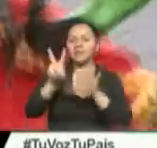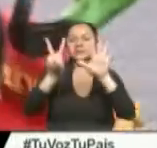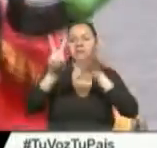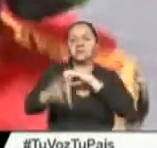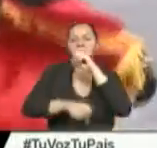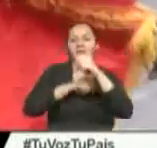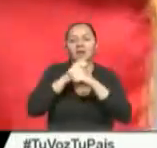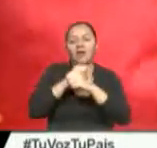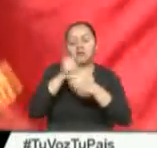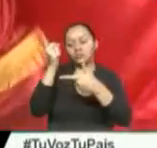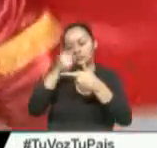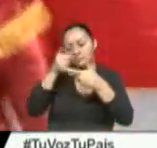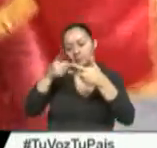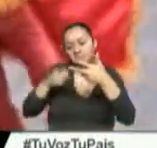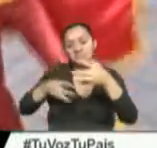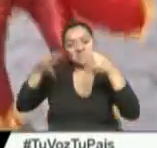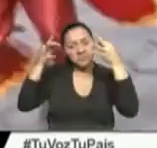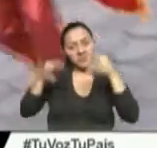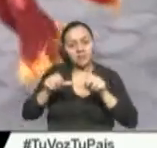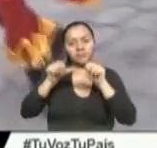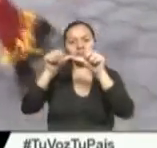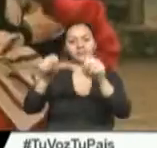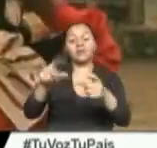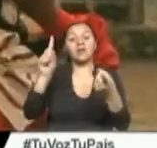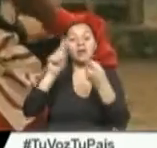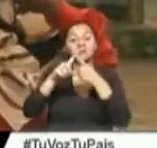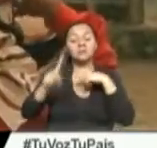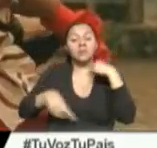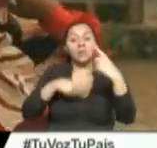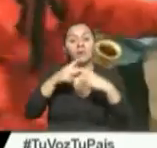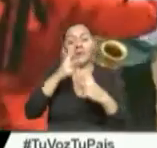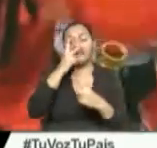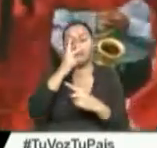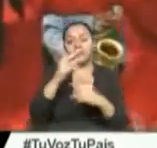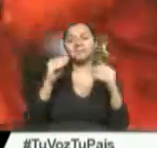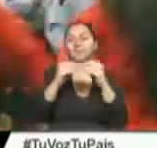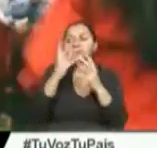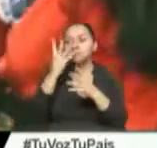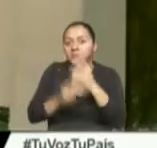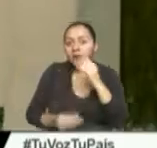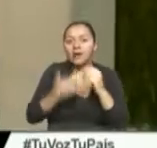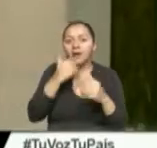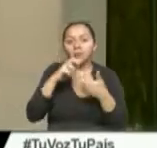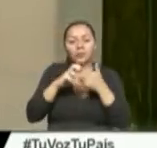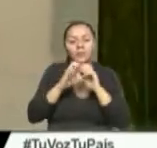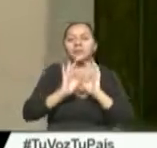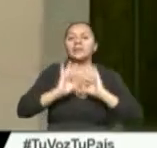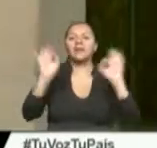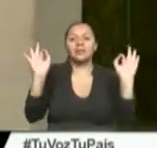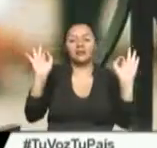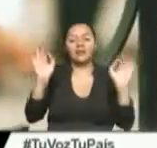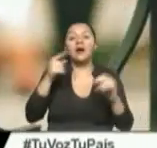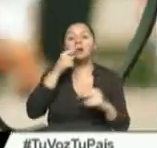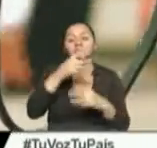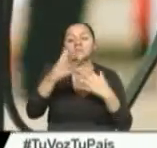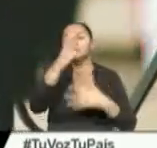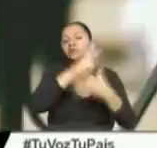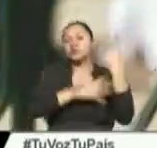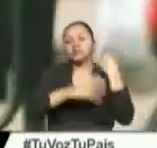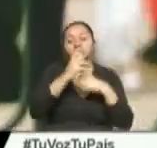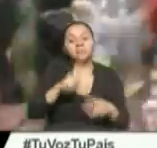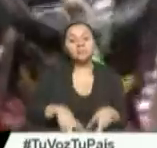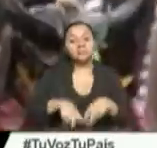tendrán que hacer durante 7 años seguidos para que así no les ocurra cosas extrañas. Según la historia, el comienzo